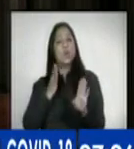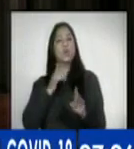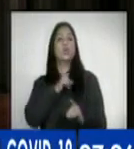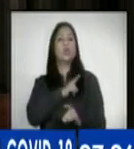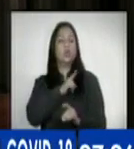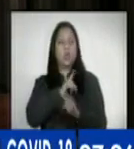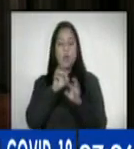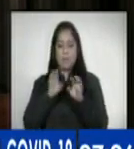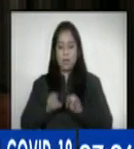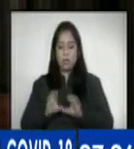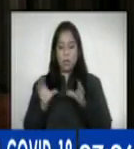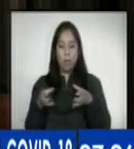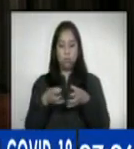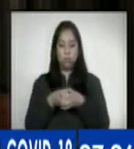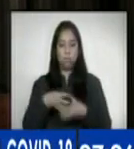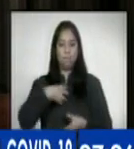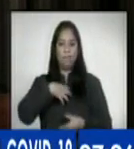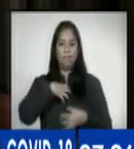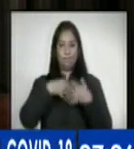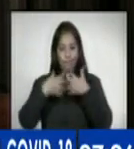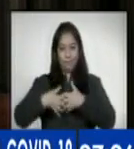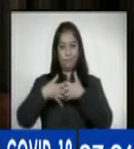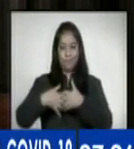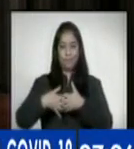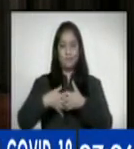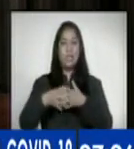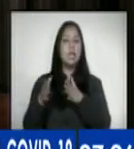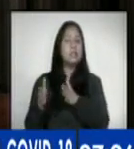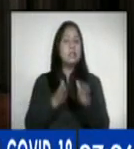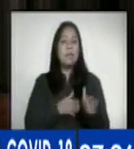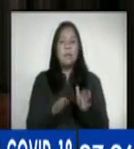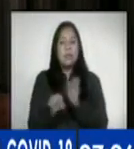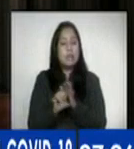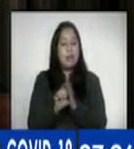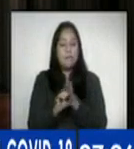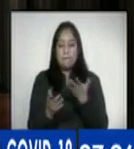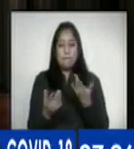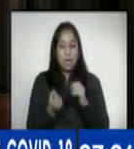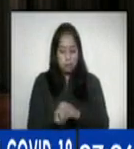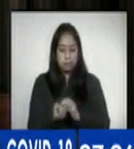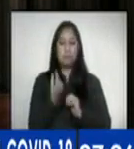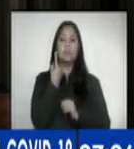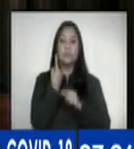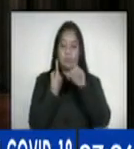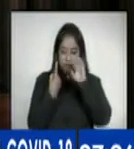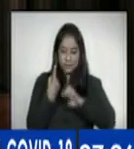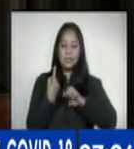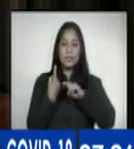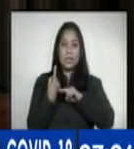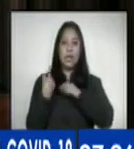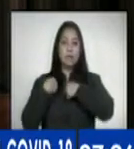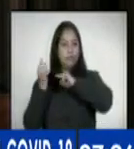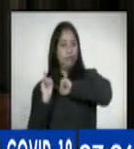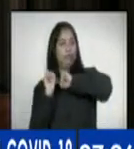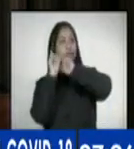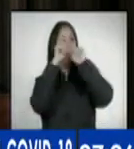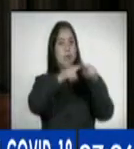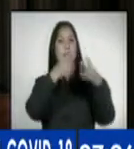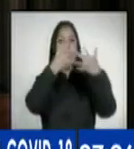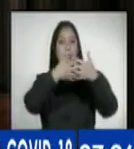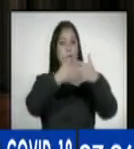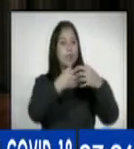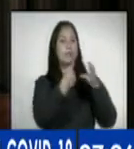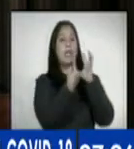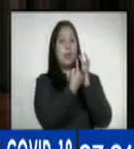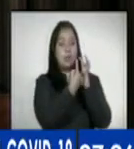de esa empresa. Y si acaso se presenta un caso, en esa empresa podemos llegar y poder aislar a